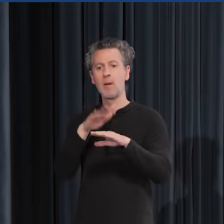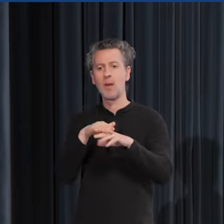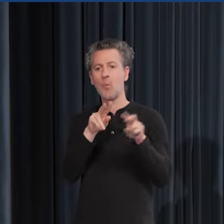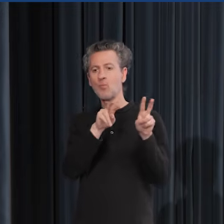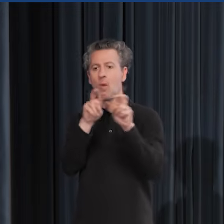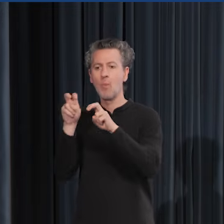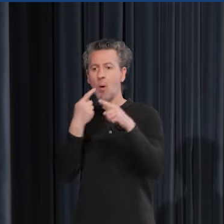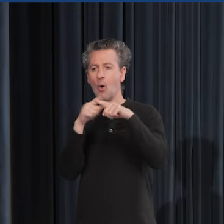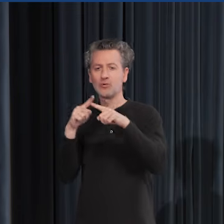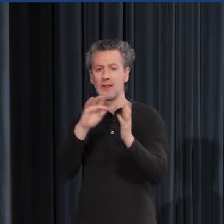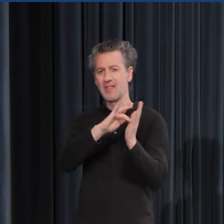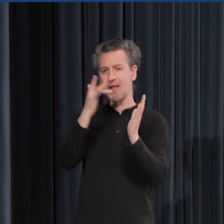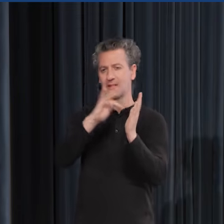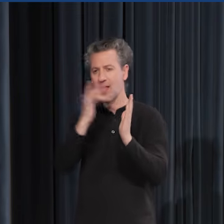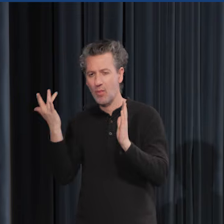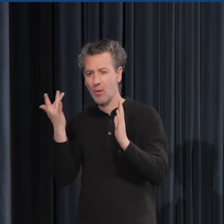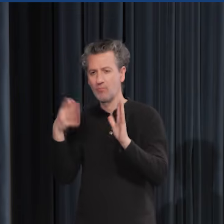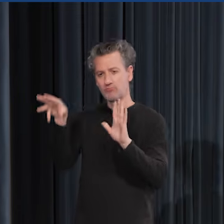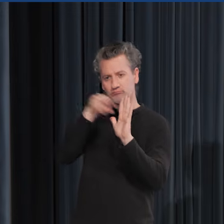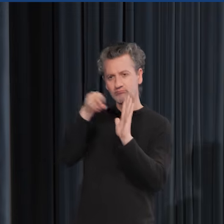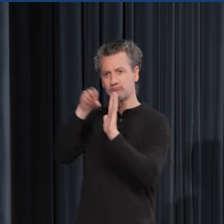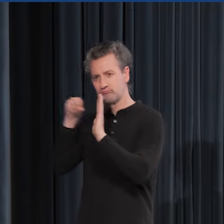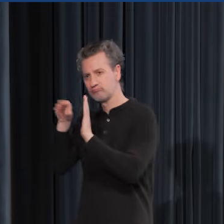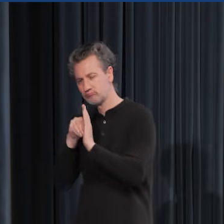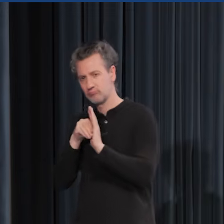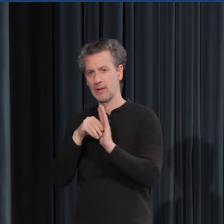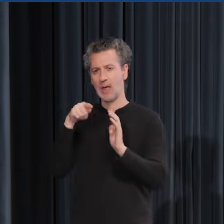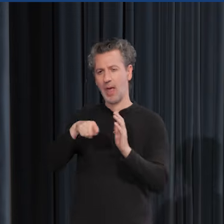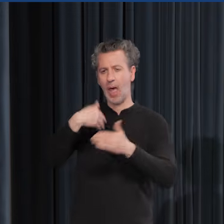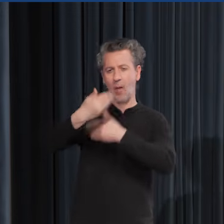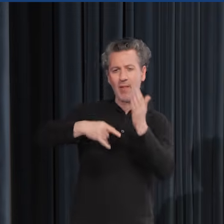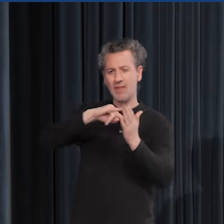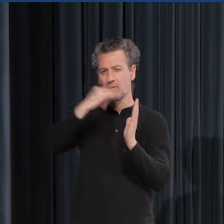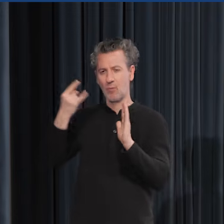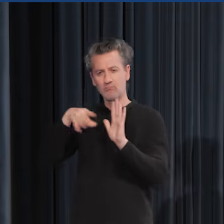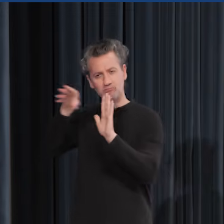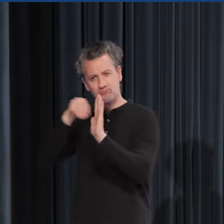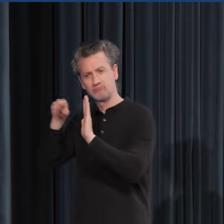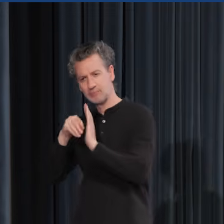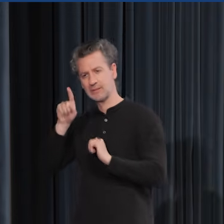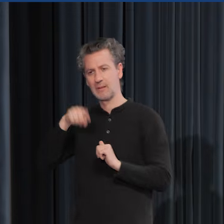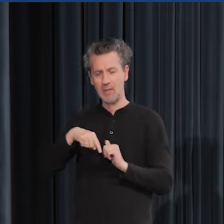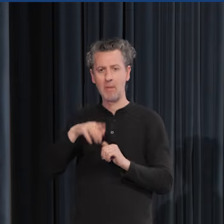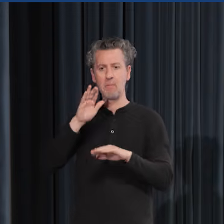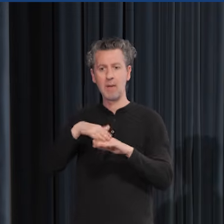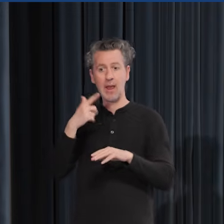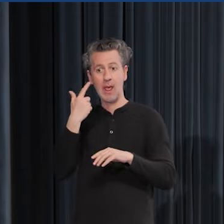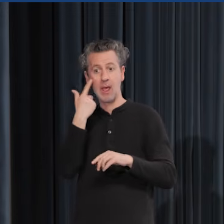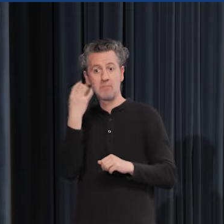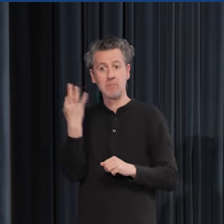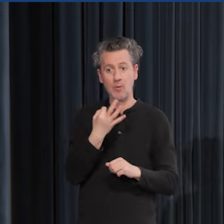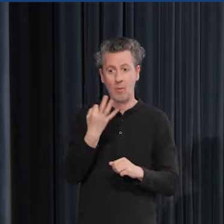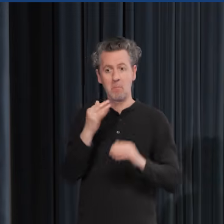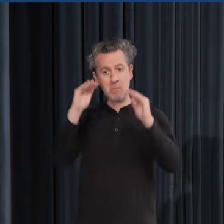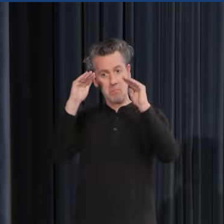introduciendo digitalización, ir introduciendo estos avances tecnológicos que ayuden a reducir los riesgos y ayuden